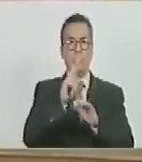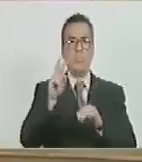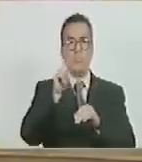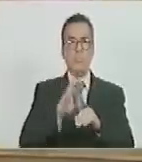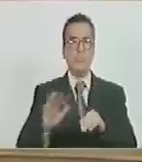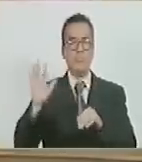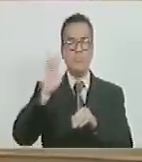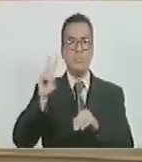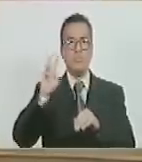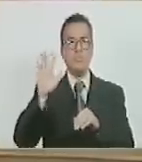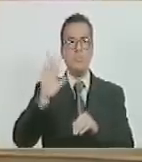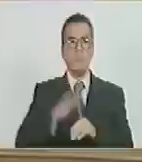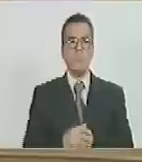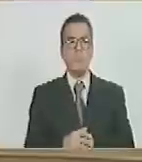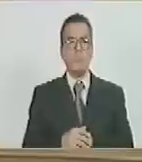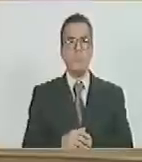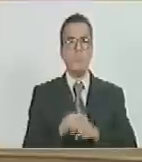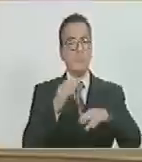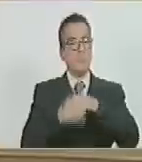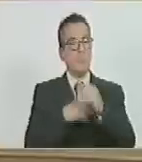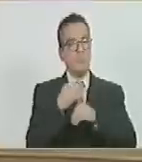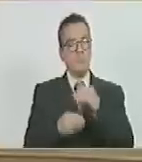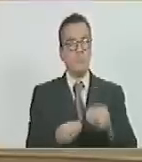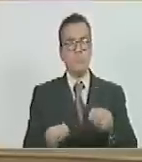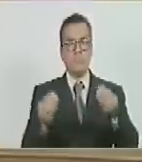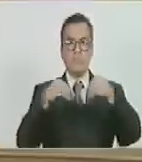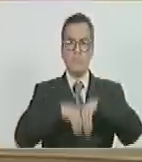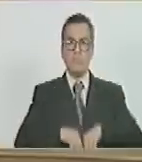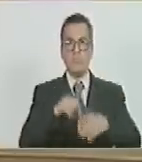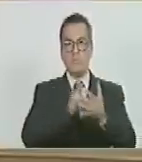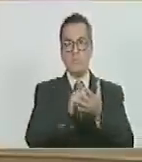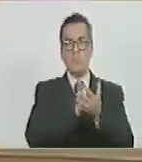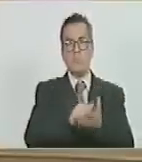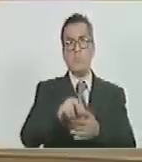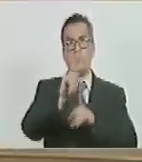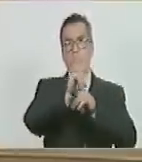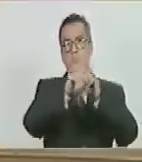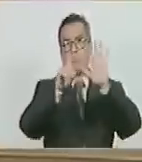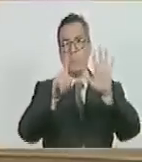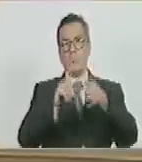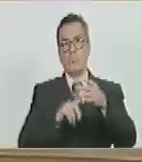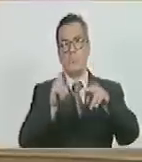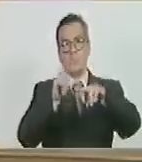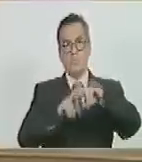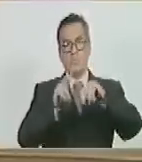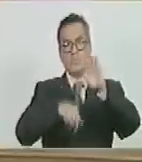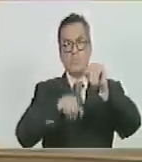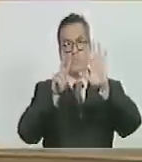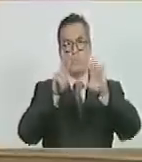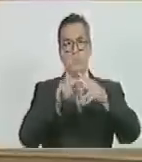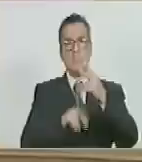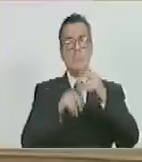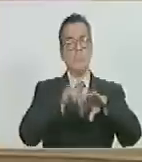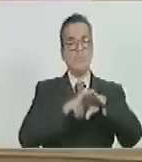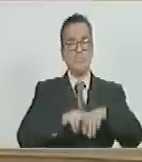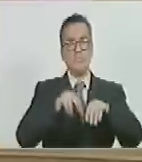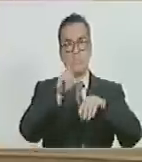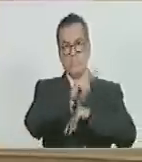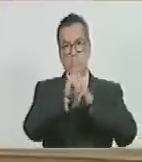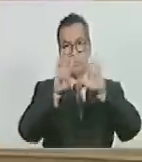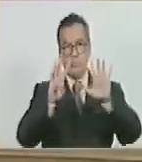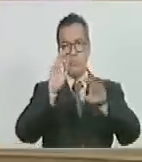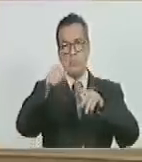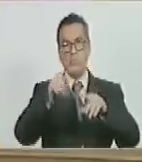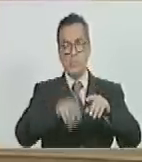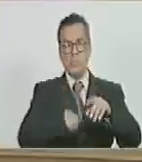República Bolivariana de Venezuela, en concordancia con los artículos 26, numeral 7 y 29 de la Ley Orgánica